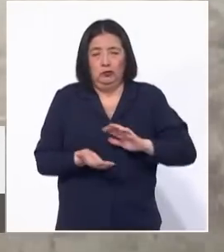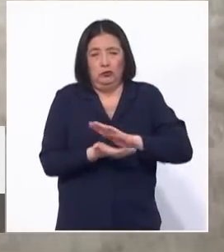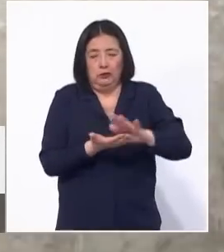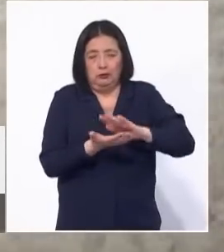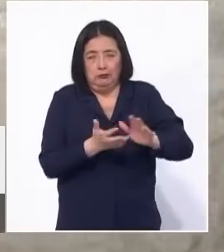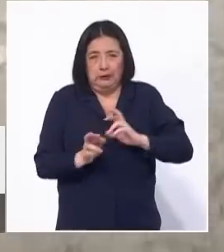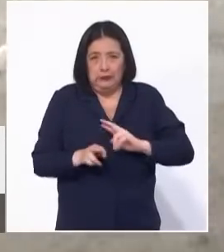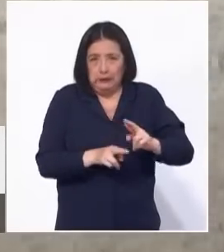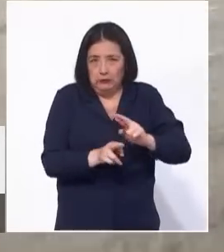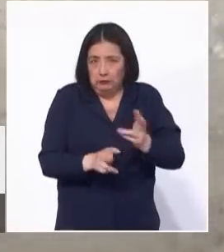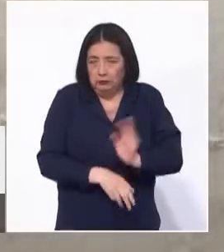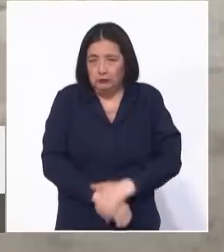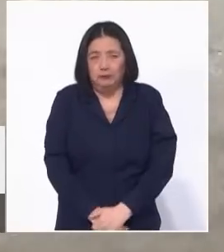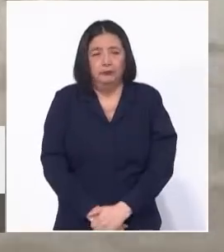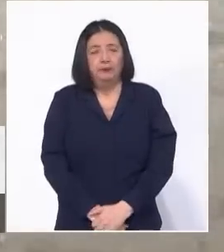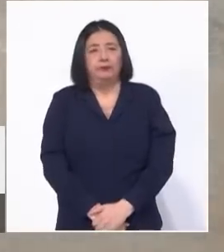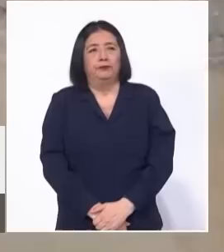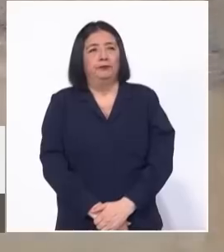el río.